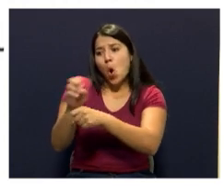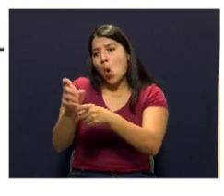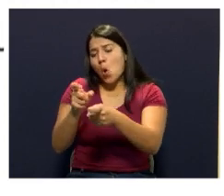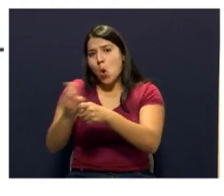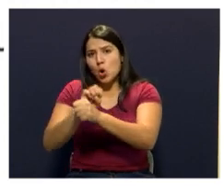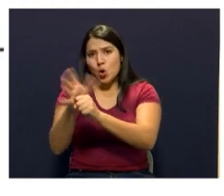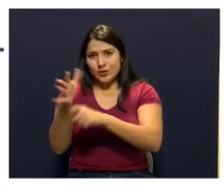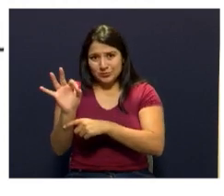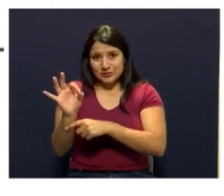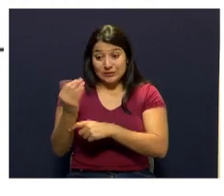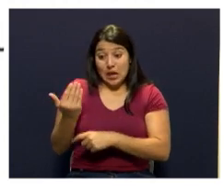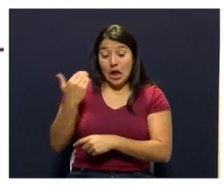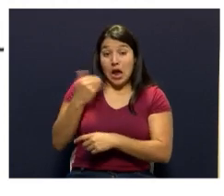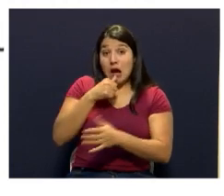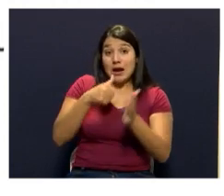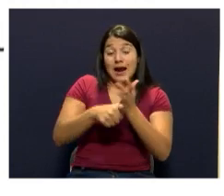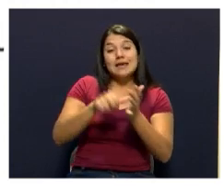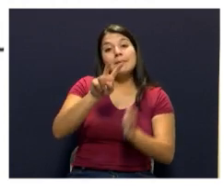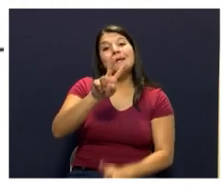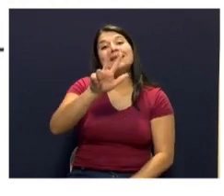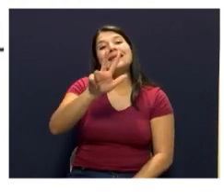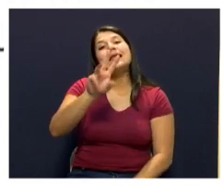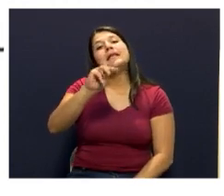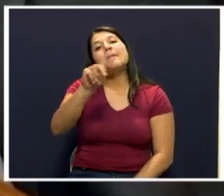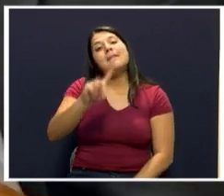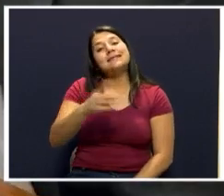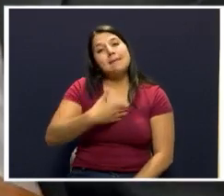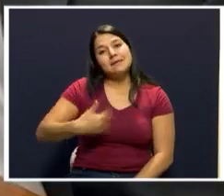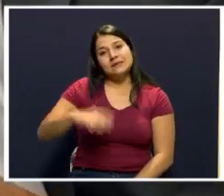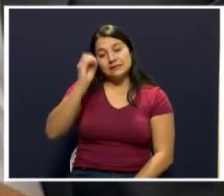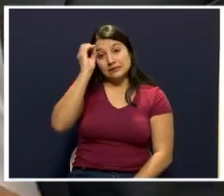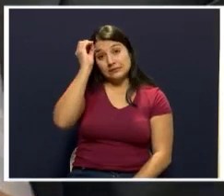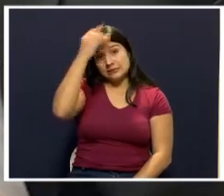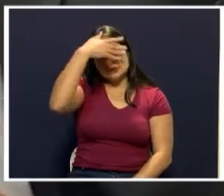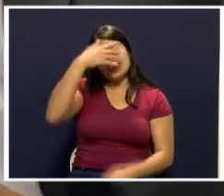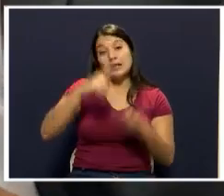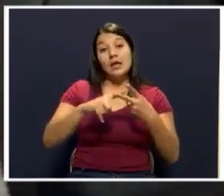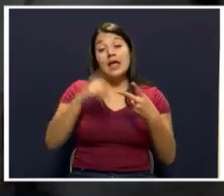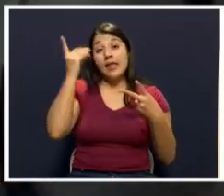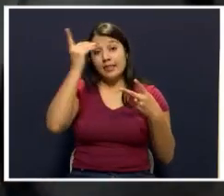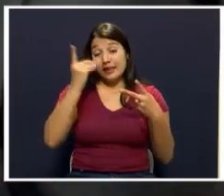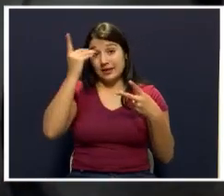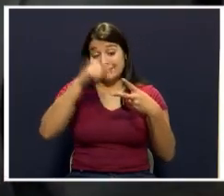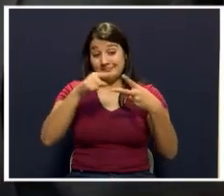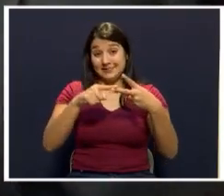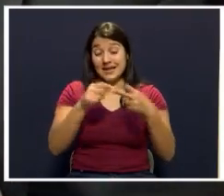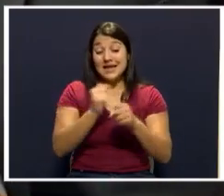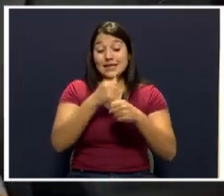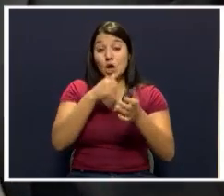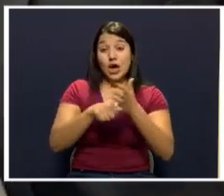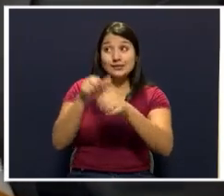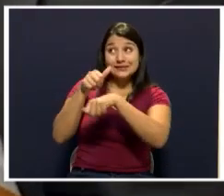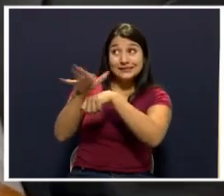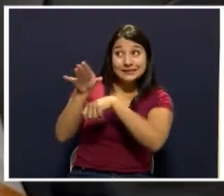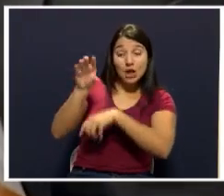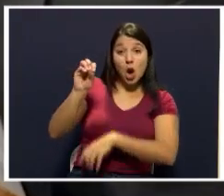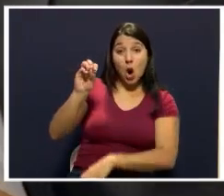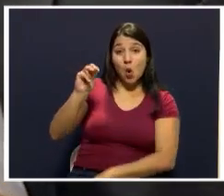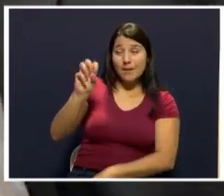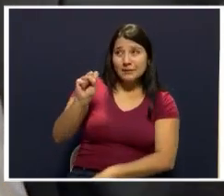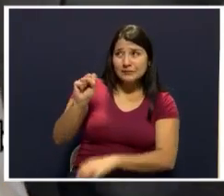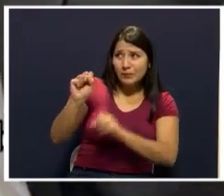pasado 23 de marzo, el presidente de la República, Carlos Alvarado, y el ministro de Salud, Daniel Salas, propusieron facilitar el acceso y